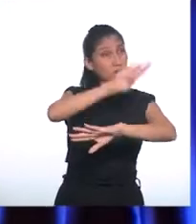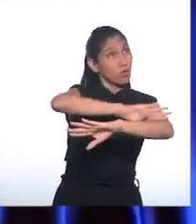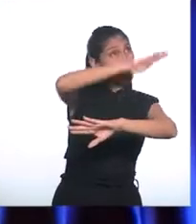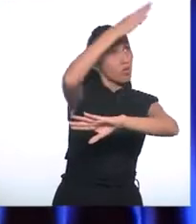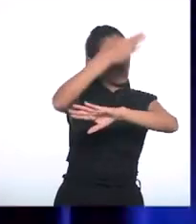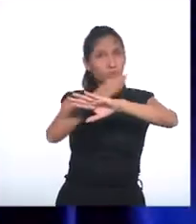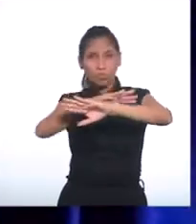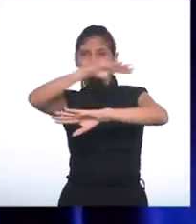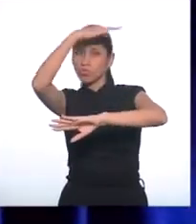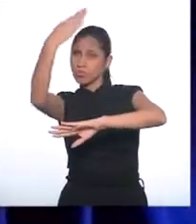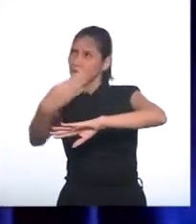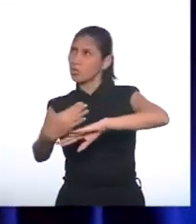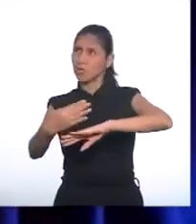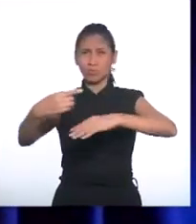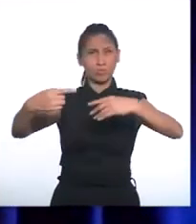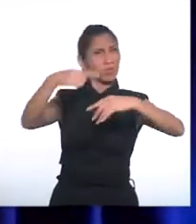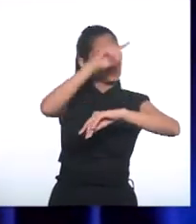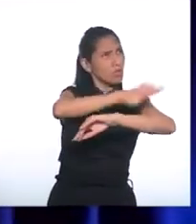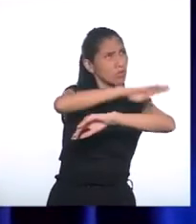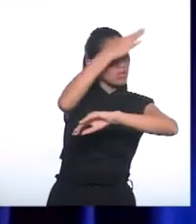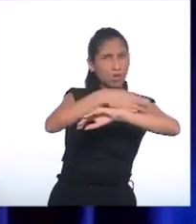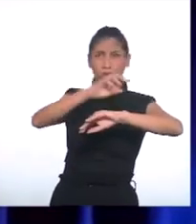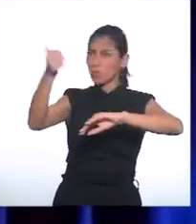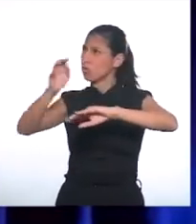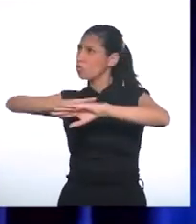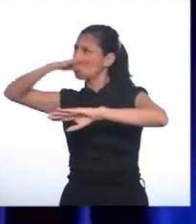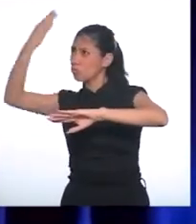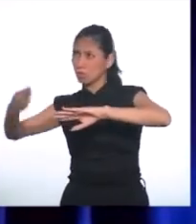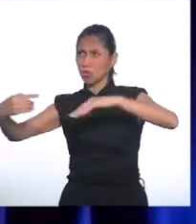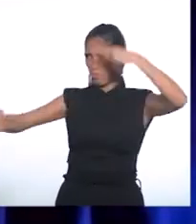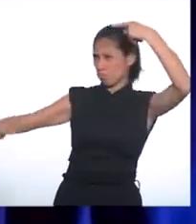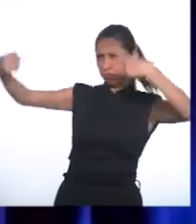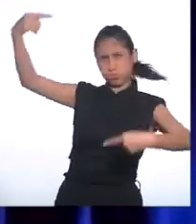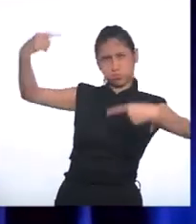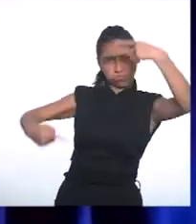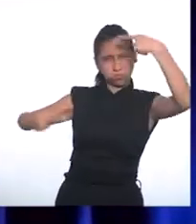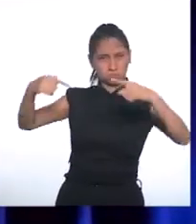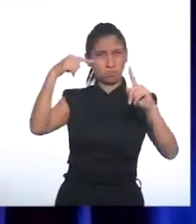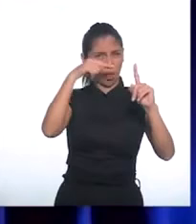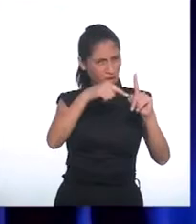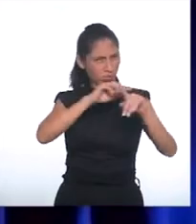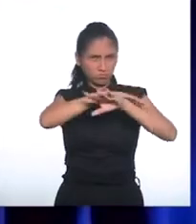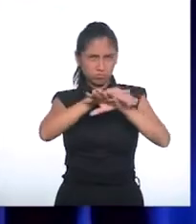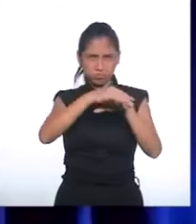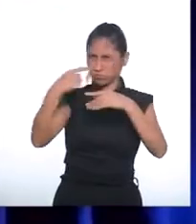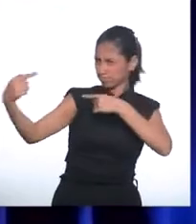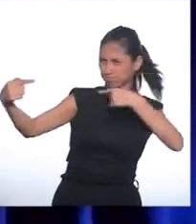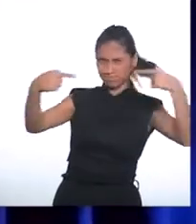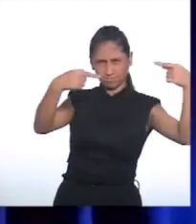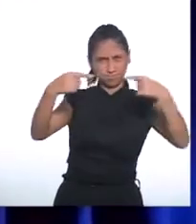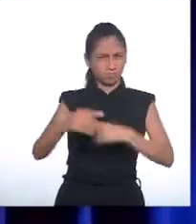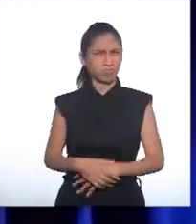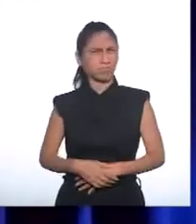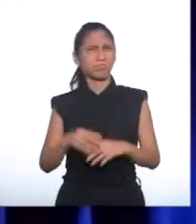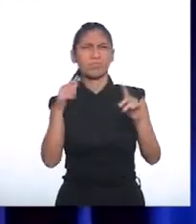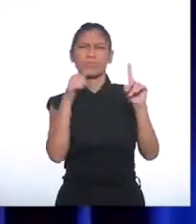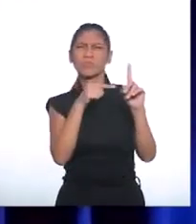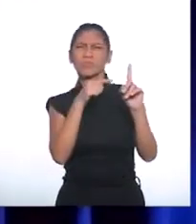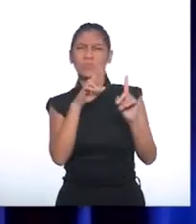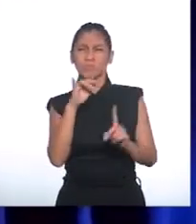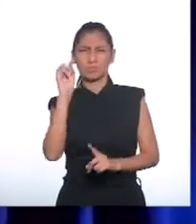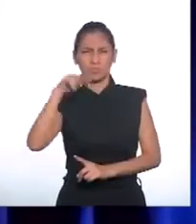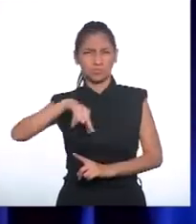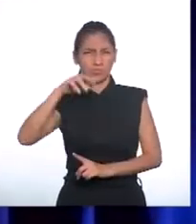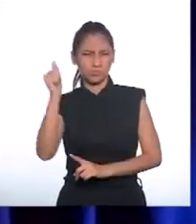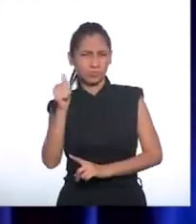discuten. Esto es lo que hace el Esquinayus Carpayus Gruna. Es runa seleccionado por